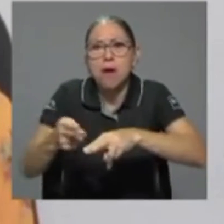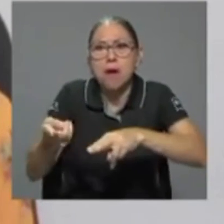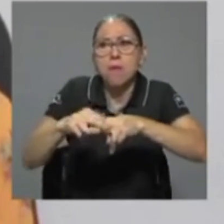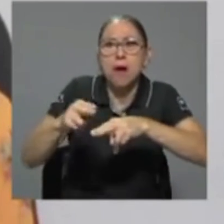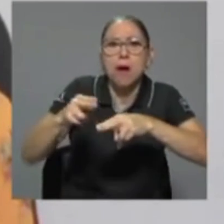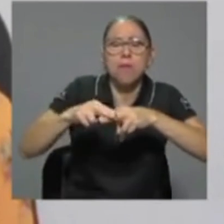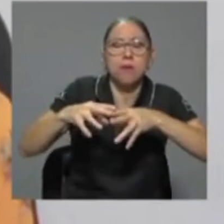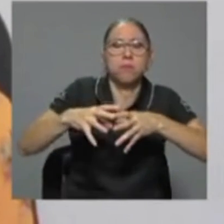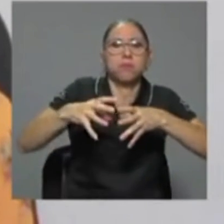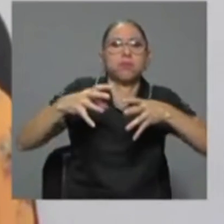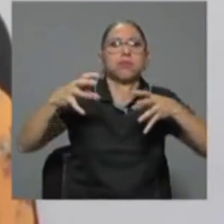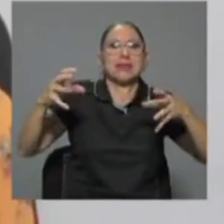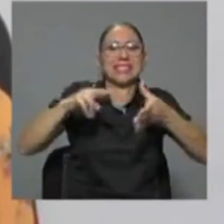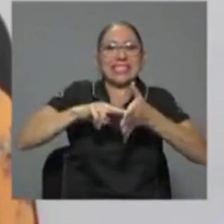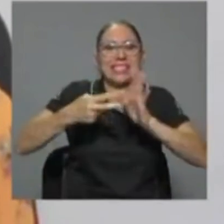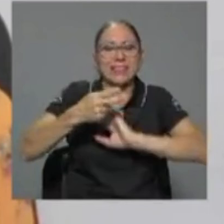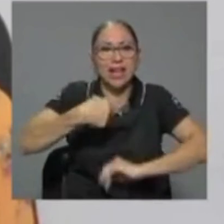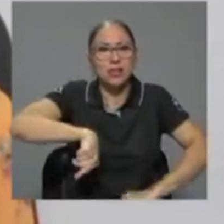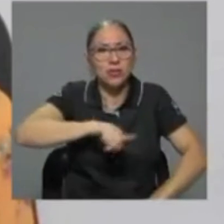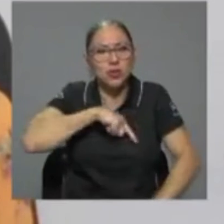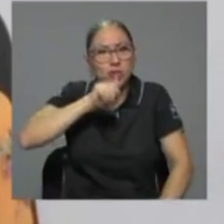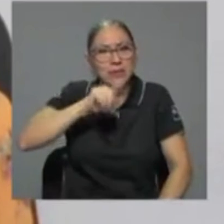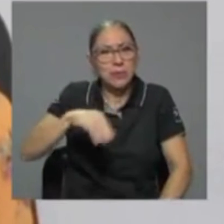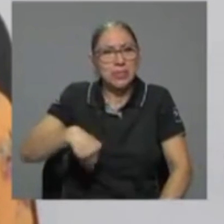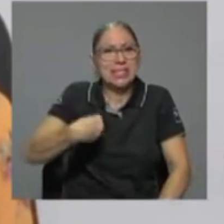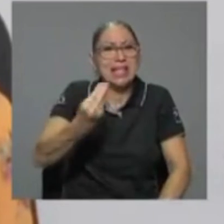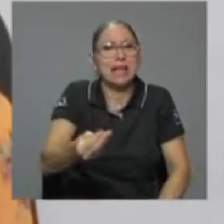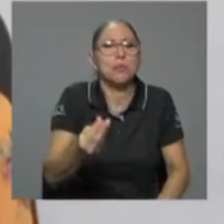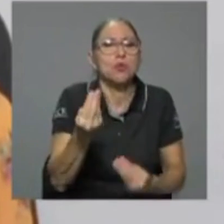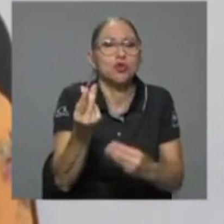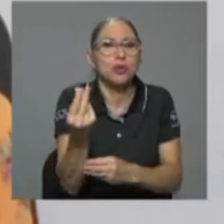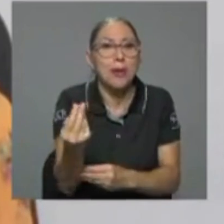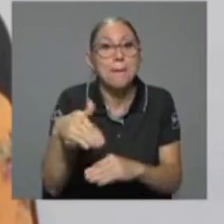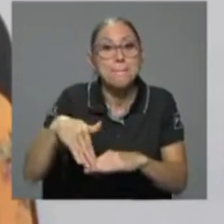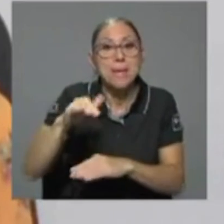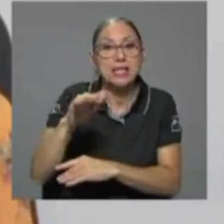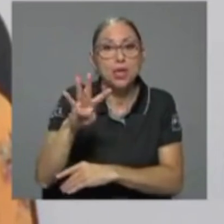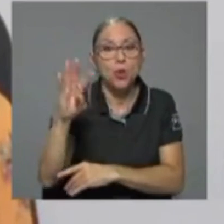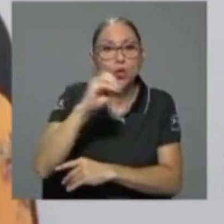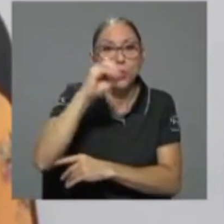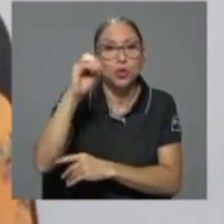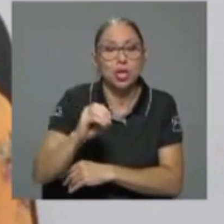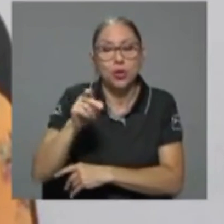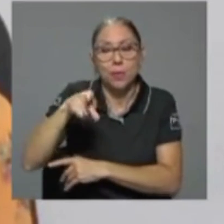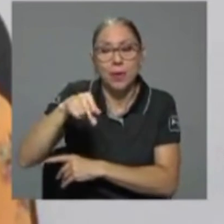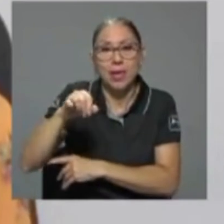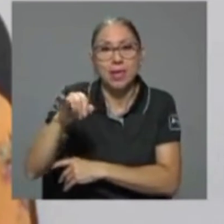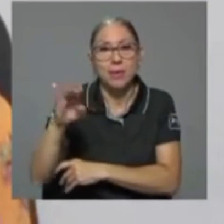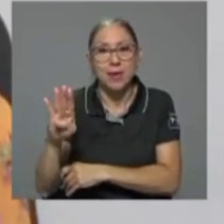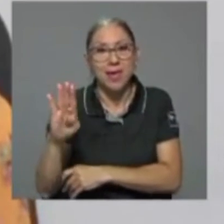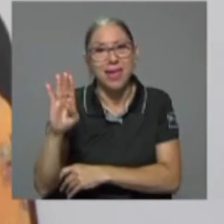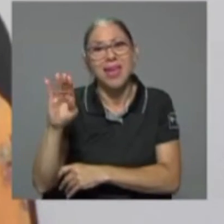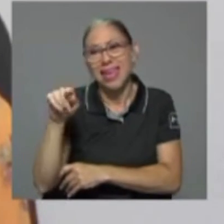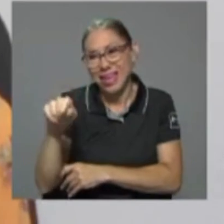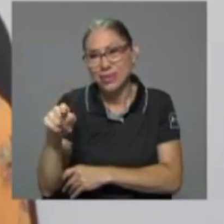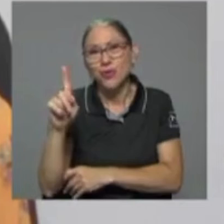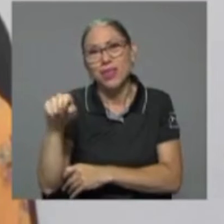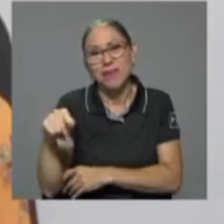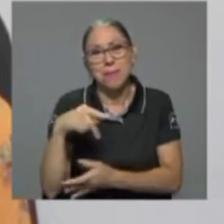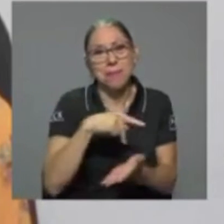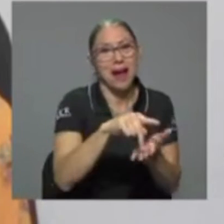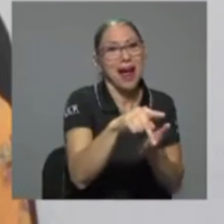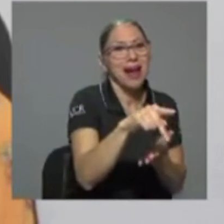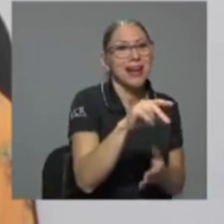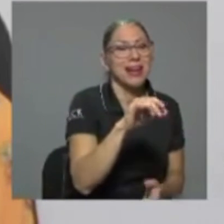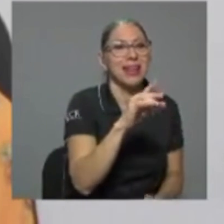recursos, o sea, más del 4% del Producto Interno Bruto a pagar intereses. Entonces, imaginémonos en un